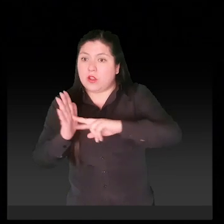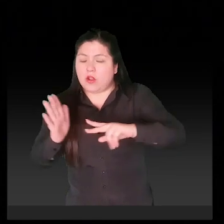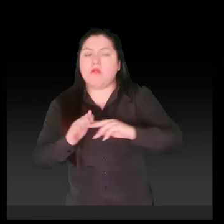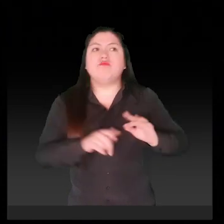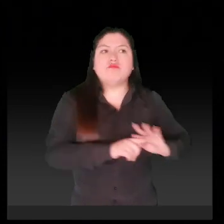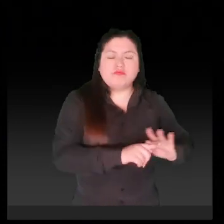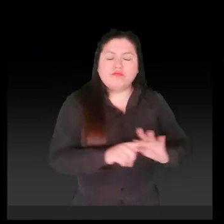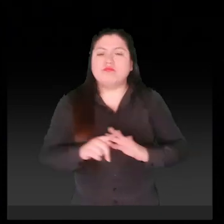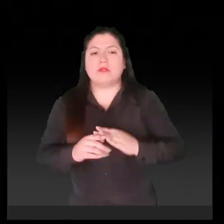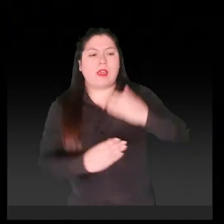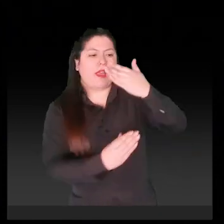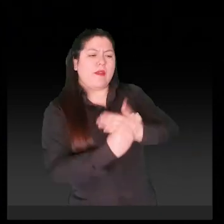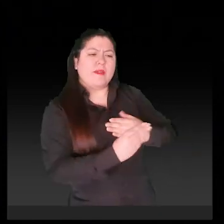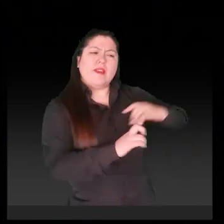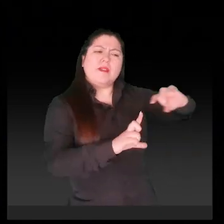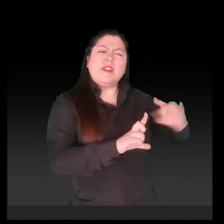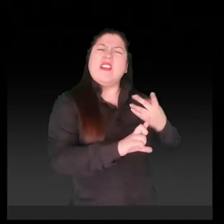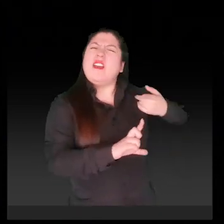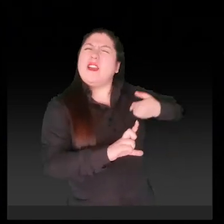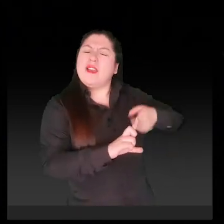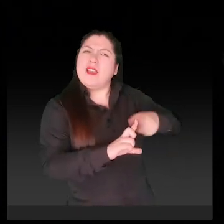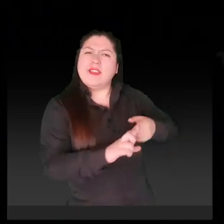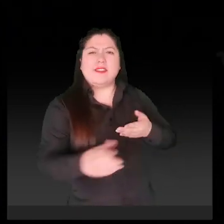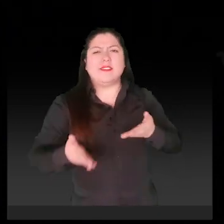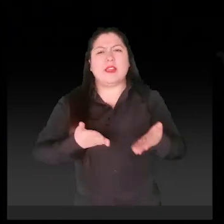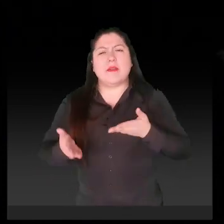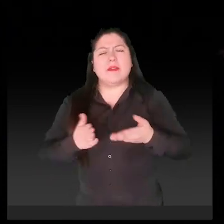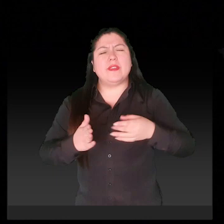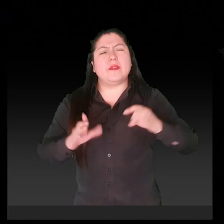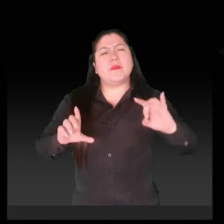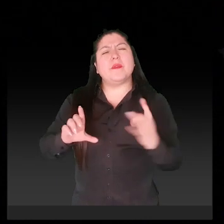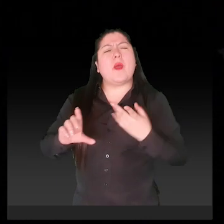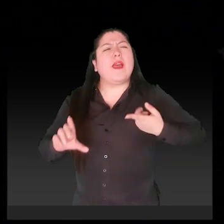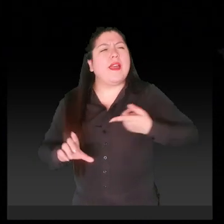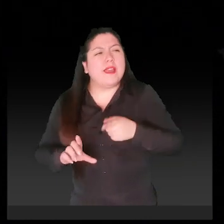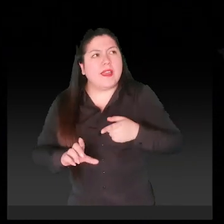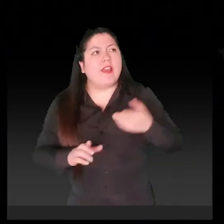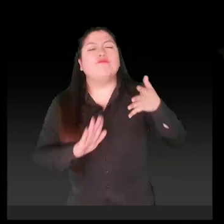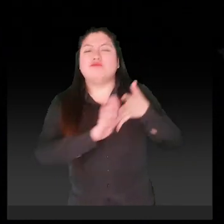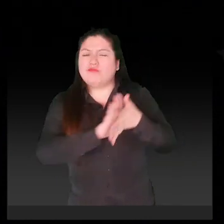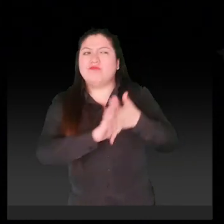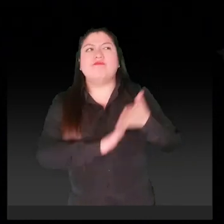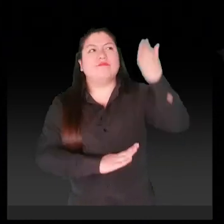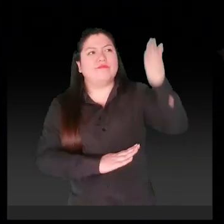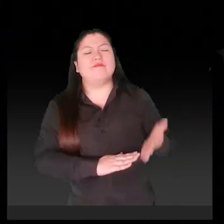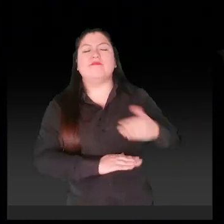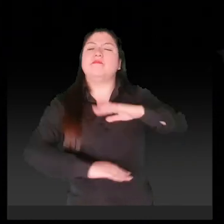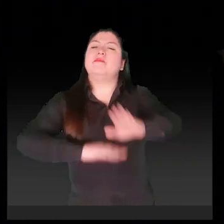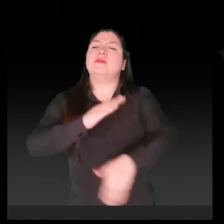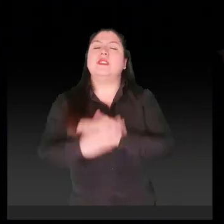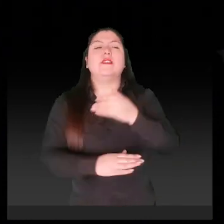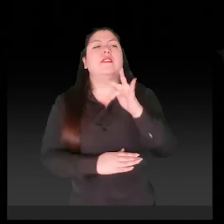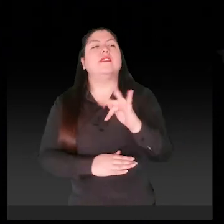que se implementarán y sobre la carpeta ciudadana y los servicios digitales, invitemos al escenario a la ministra de